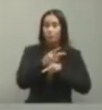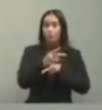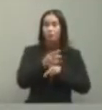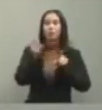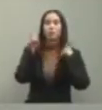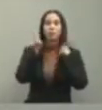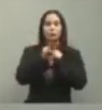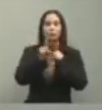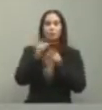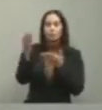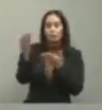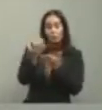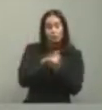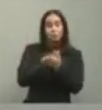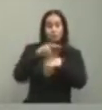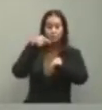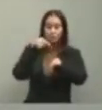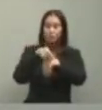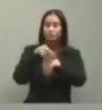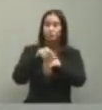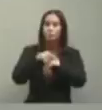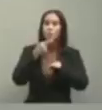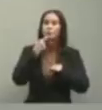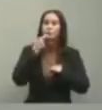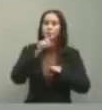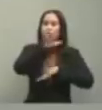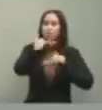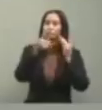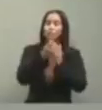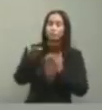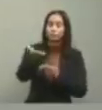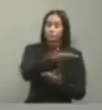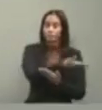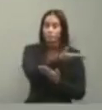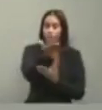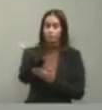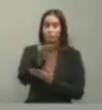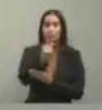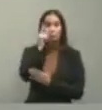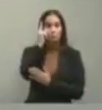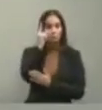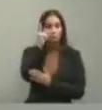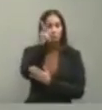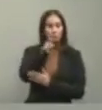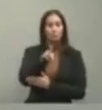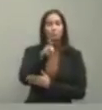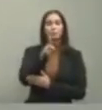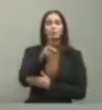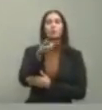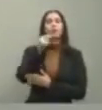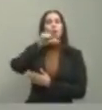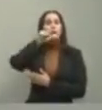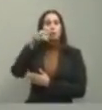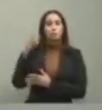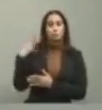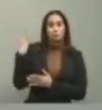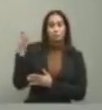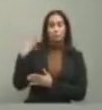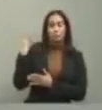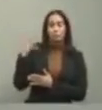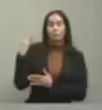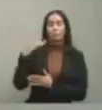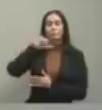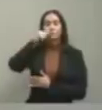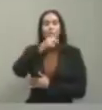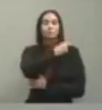este momento para repetir a todos ustedes que un paciente de nacionalidad francesa que fue atendido en la